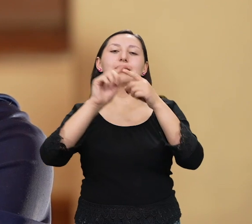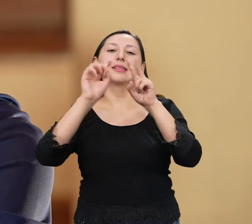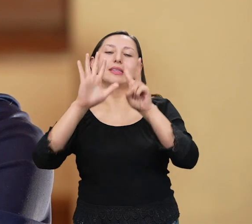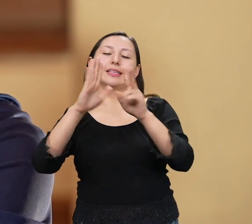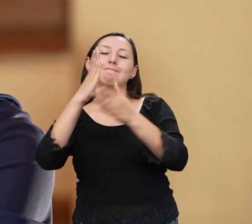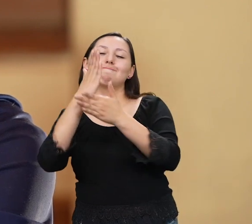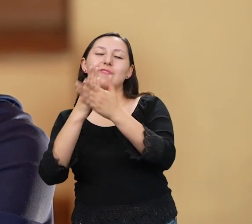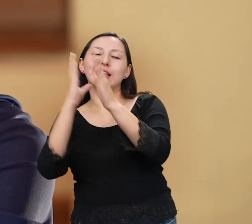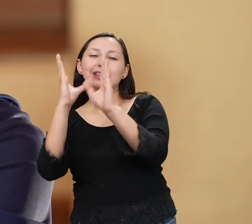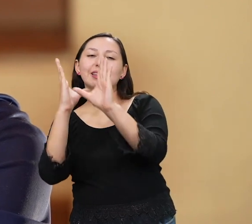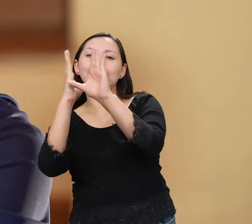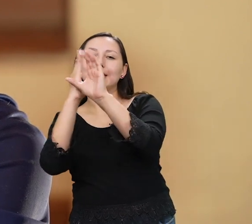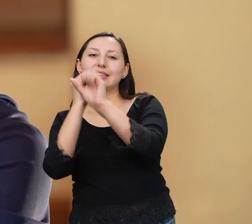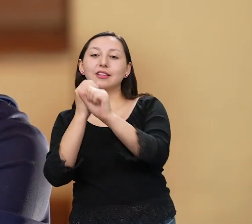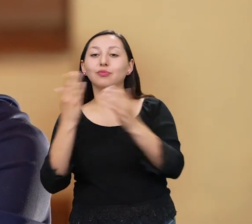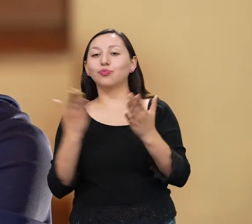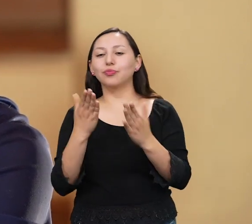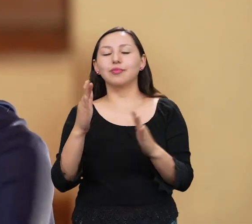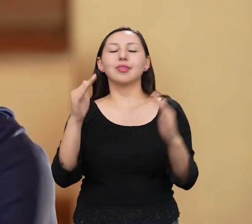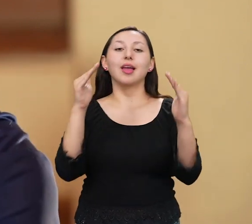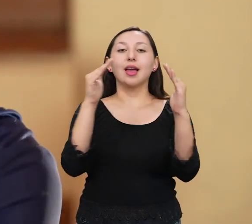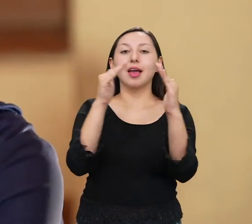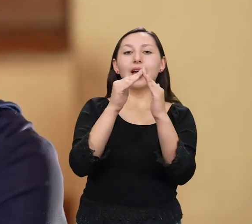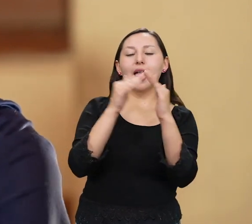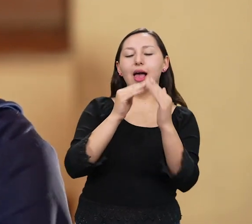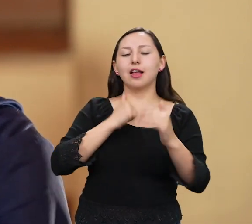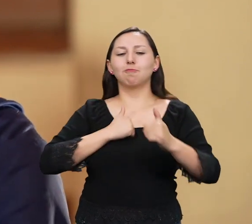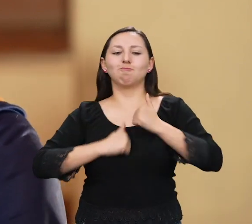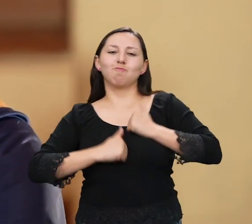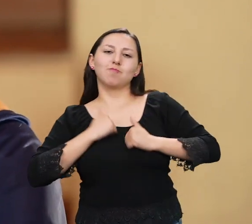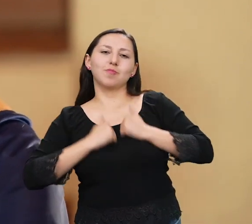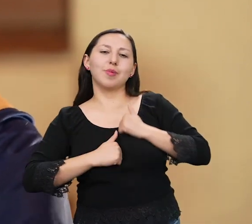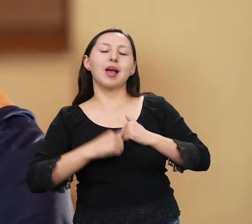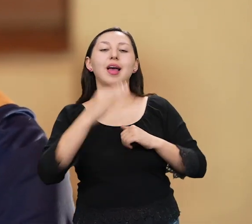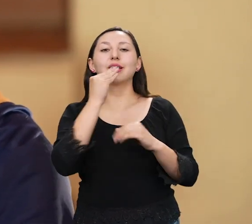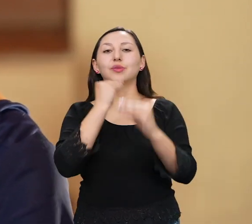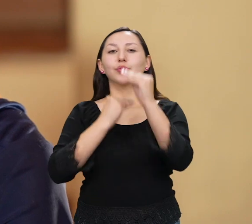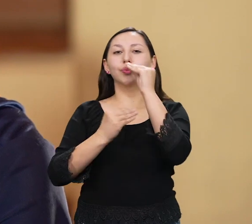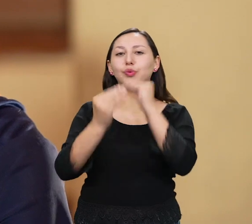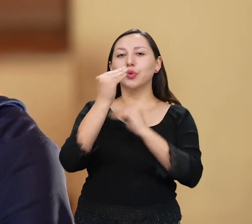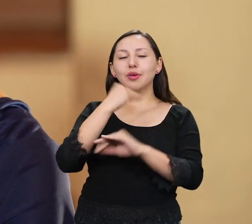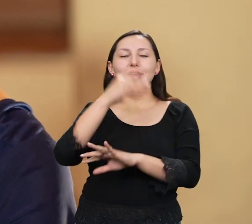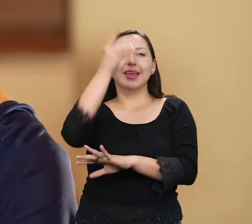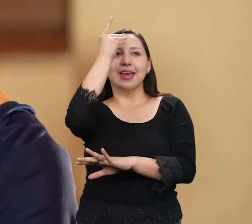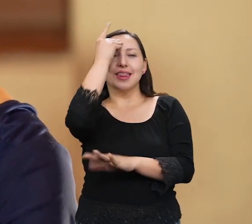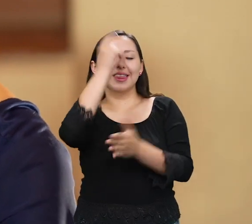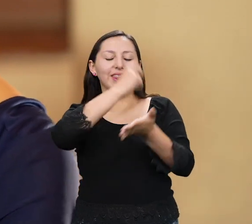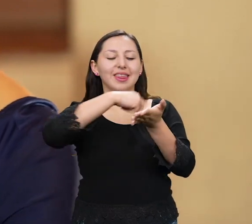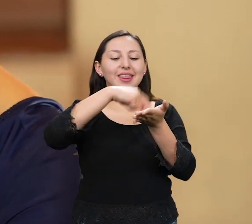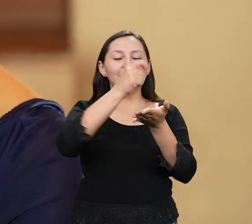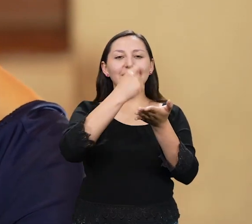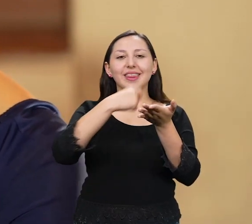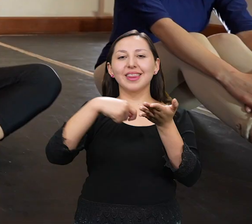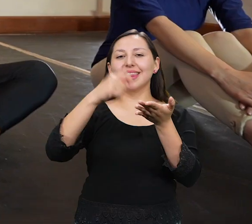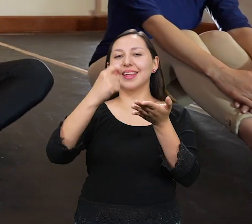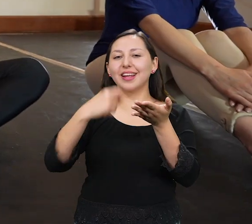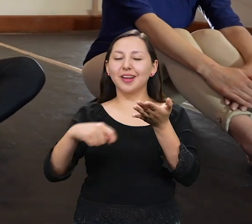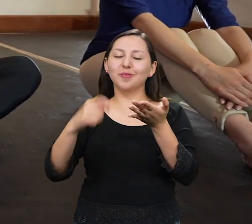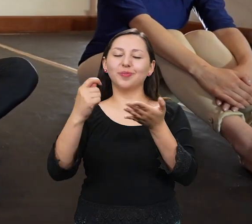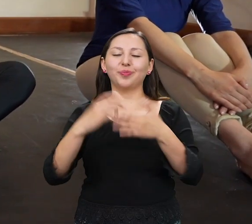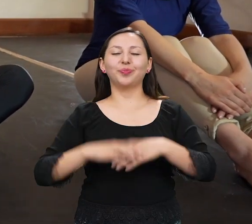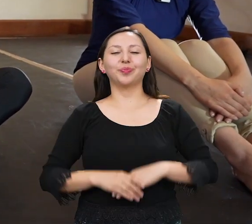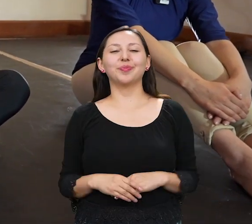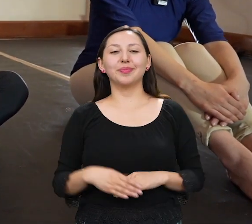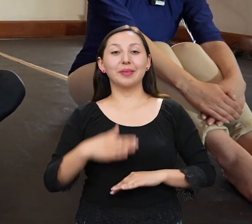Y nos dirigimos a la casa, nos limpiamos, comemos, deberes, y dormimos. Mi